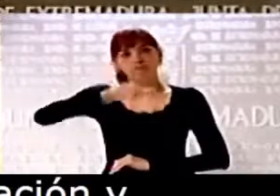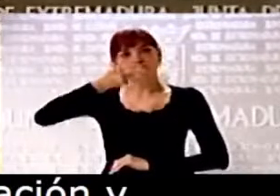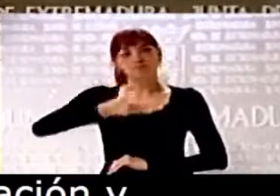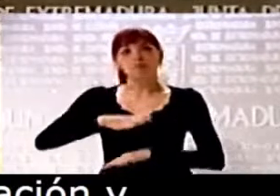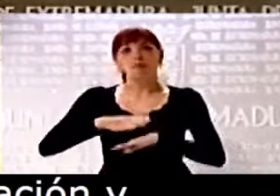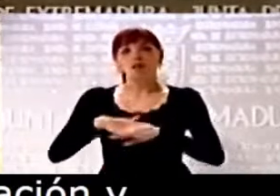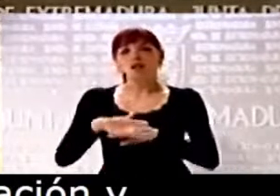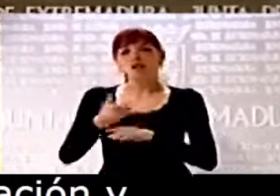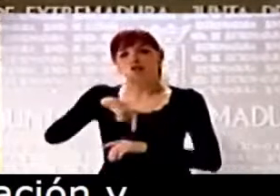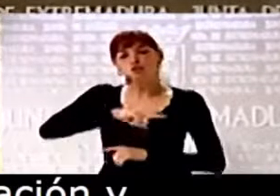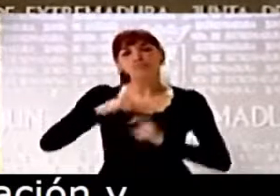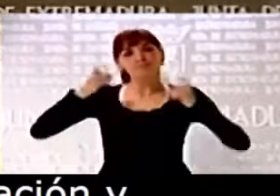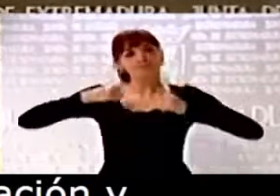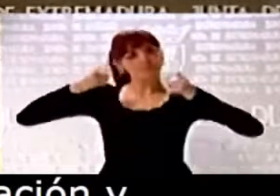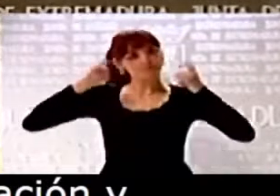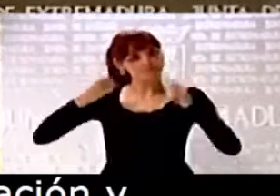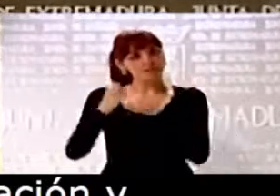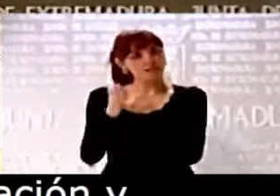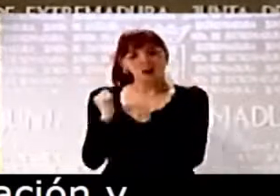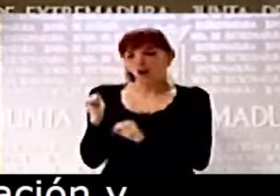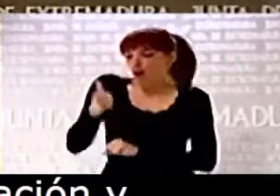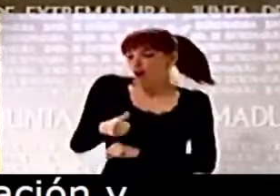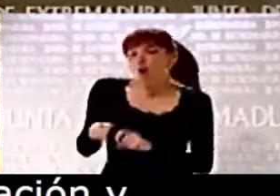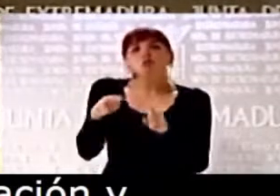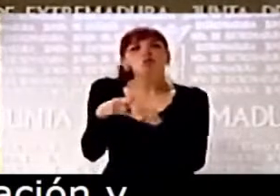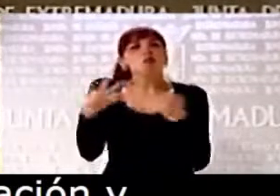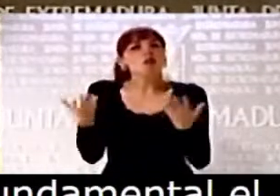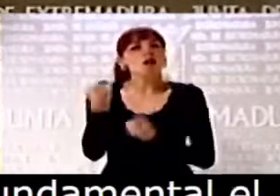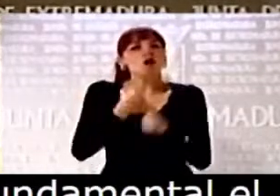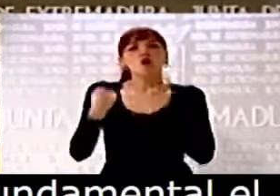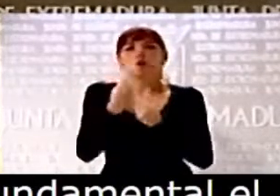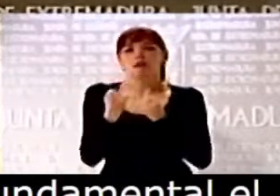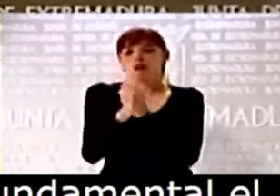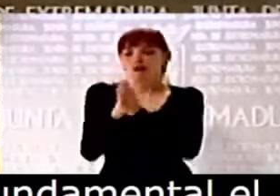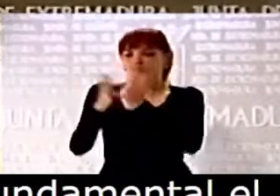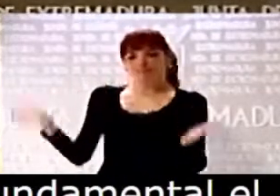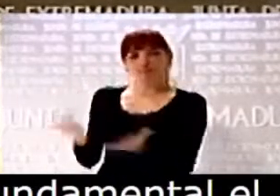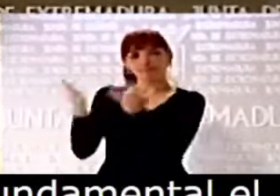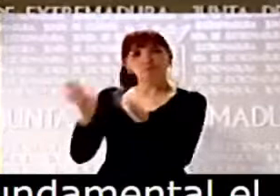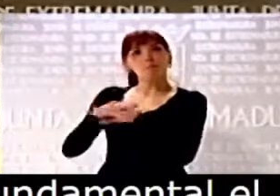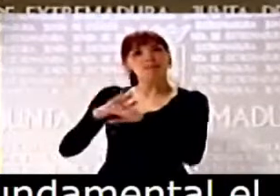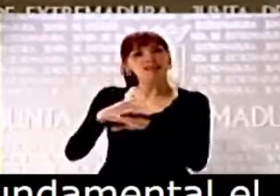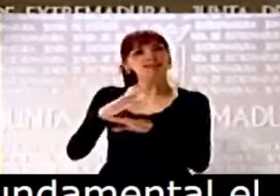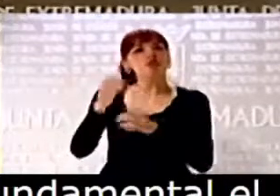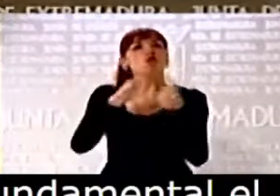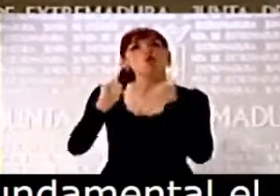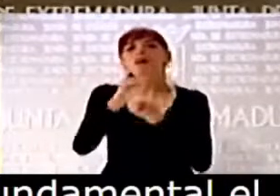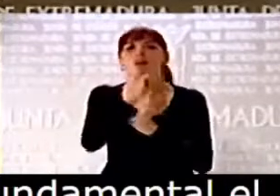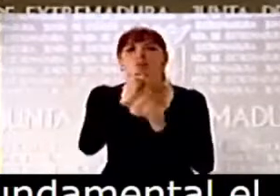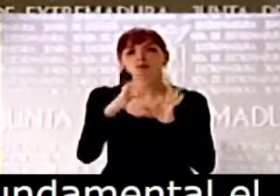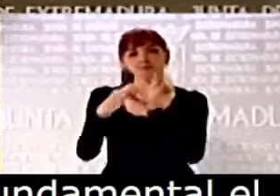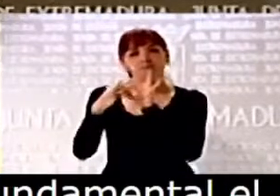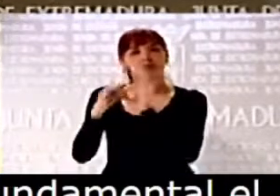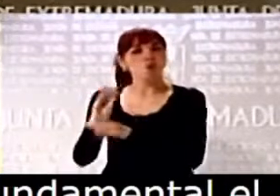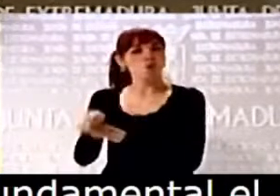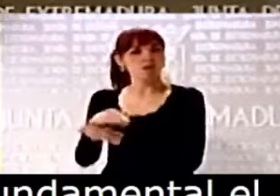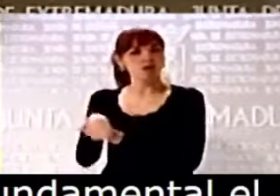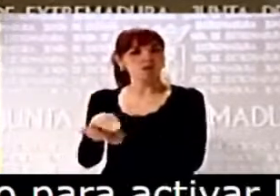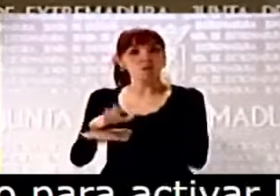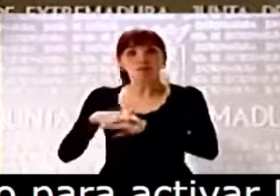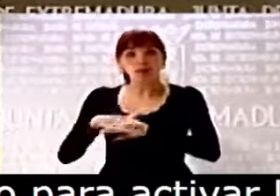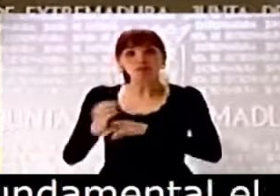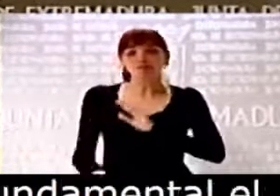el que pusimos mucho ahínco para activar la economía de los cuidados, que pretende además generar empleo de